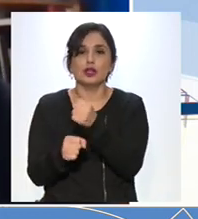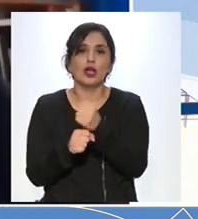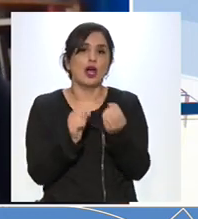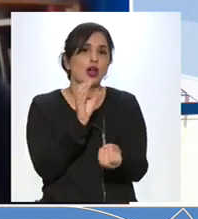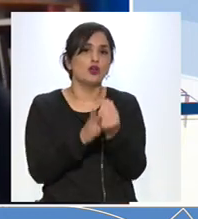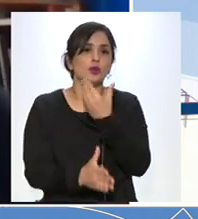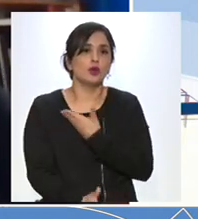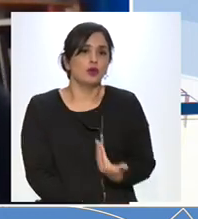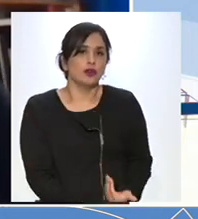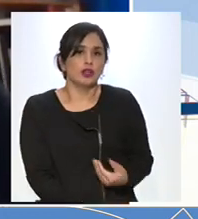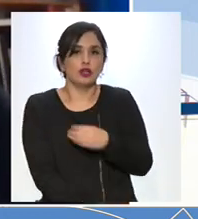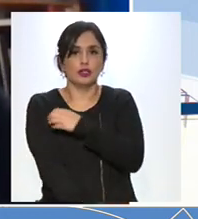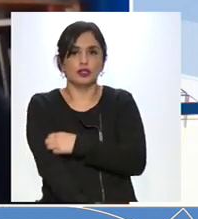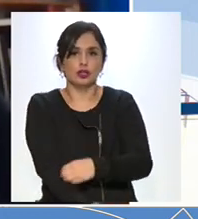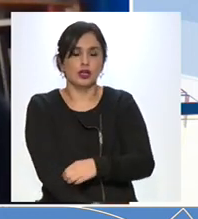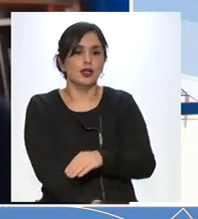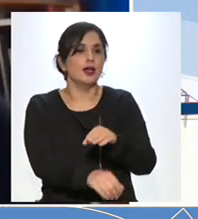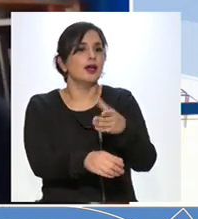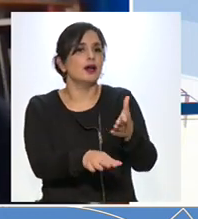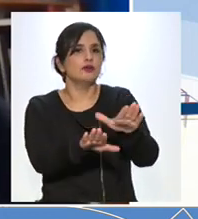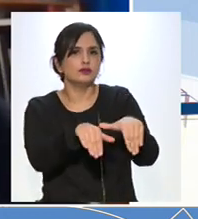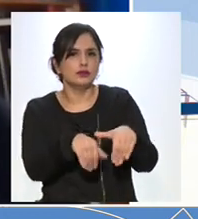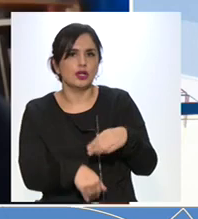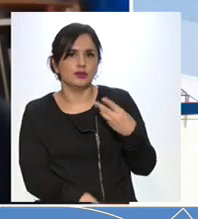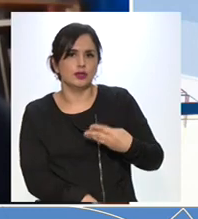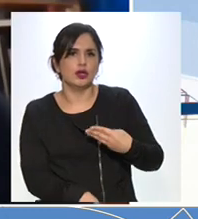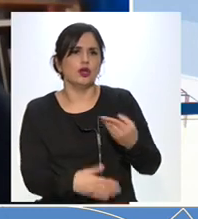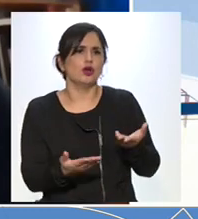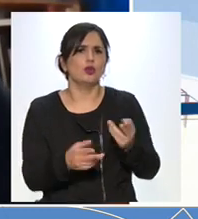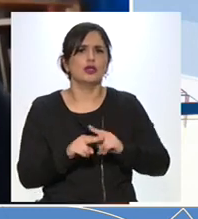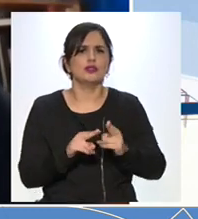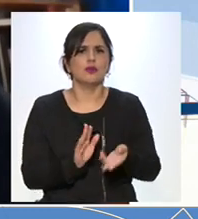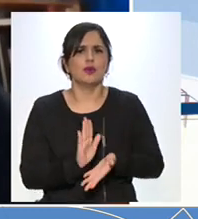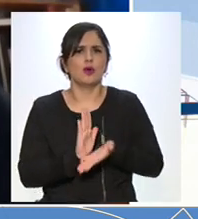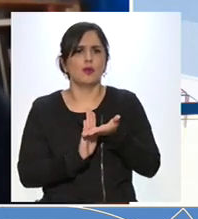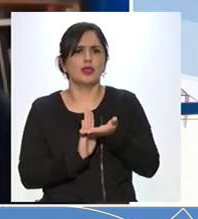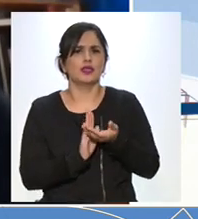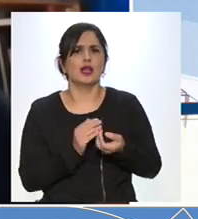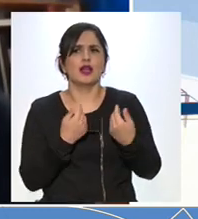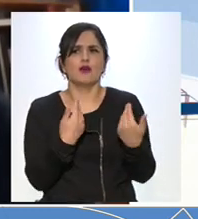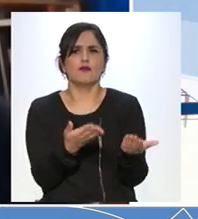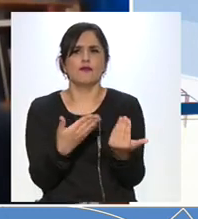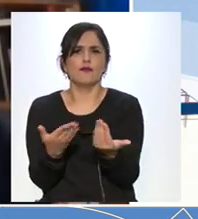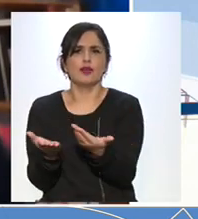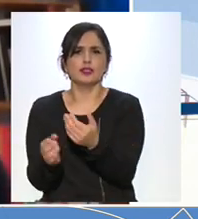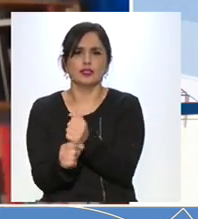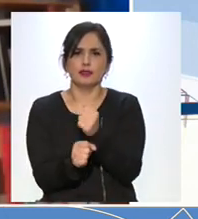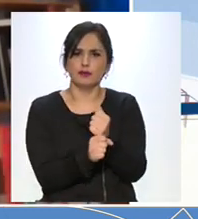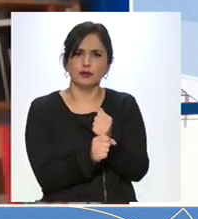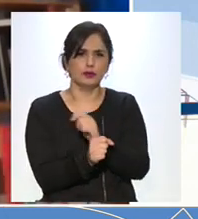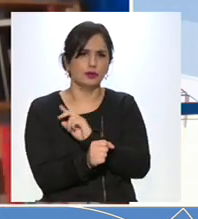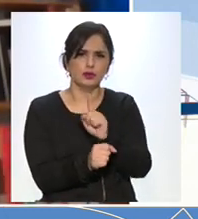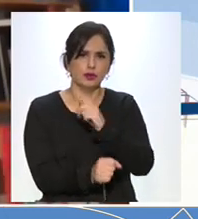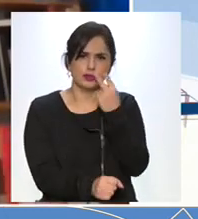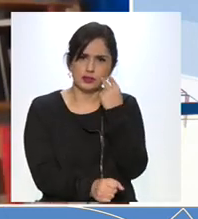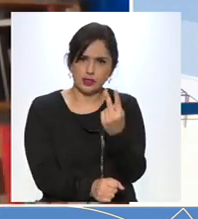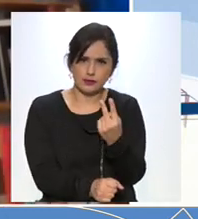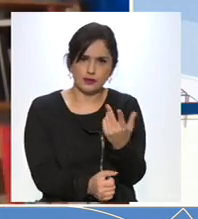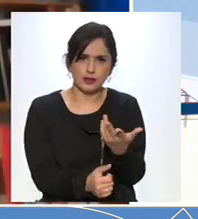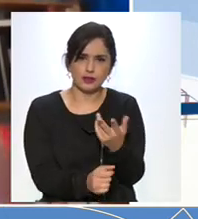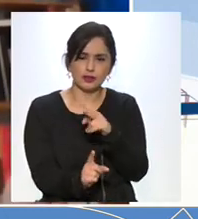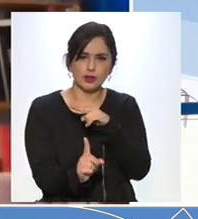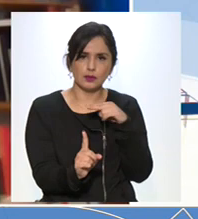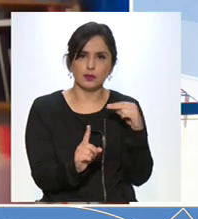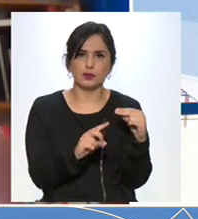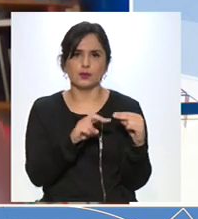regionales, a los municipios, decirle cómo lo hacemos para elevar el empleo, cómo hacemos para aumentar la oferta. O sea, no se ve, digamos, una